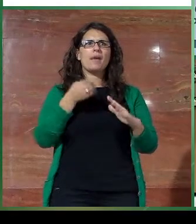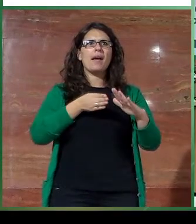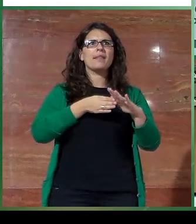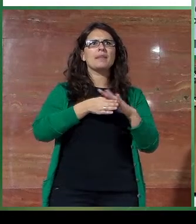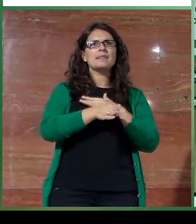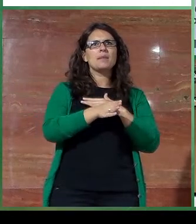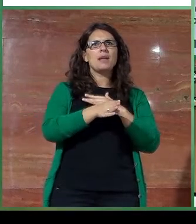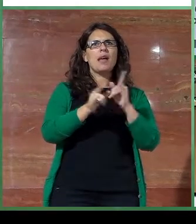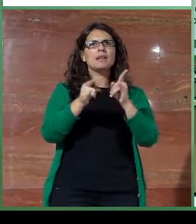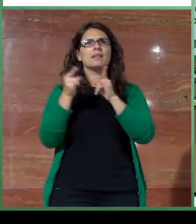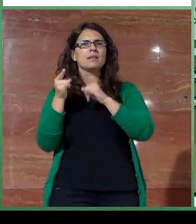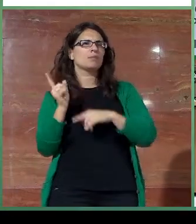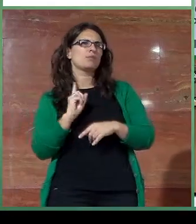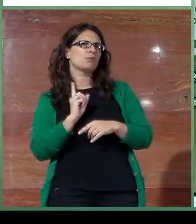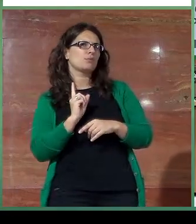puede ser atractivo.